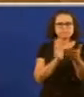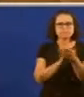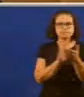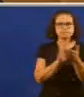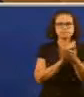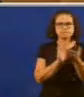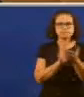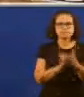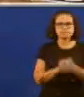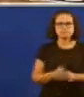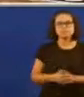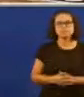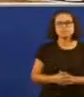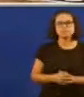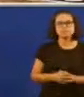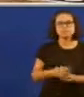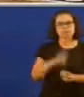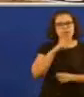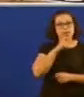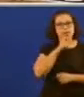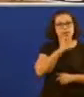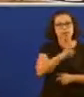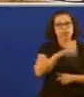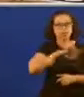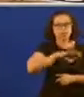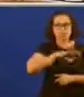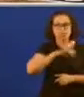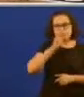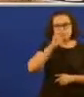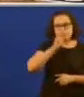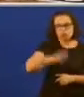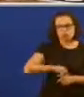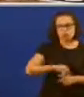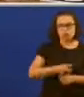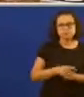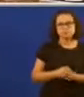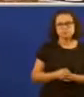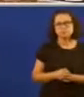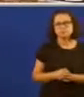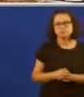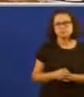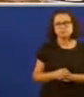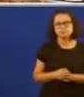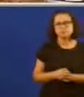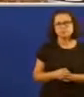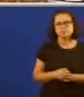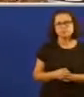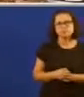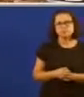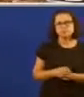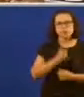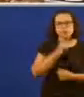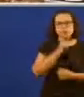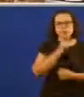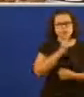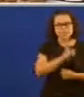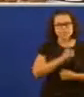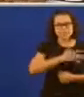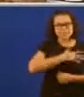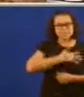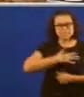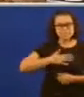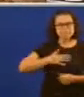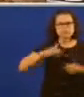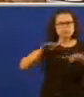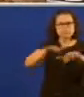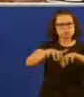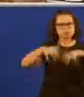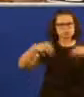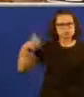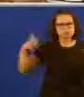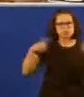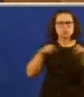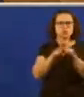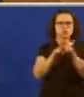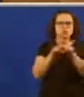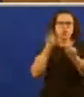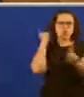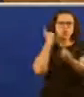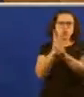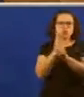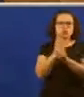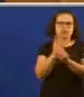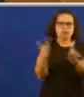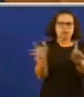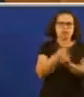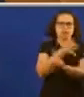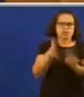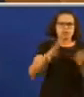Anuncio, señor Feijó, que queremos que este Parlamento condene a violencia, que reclame